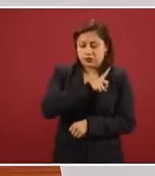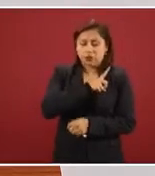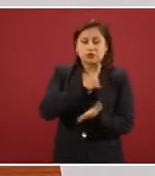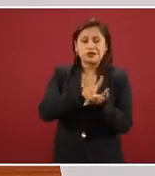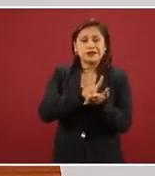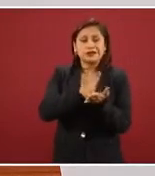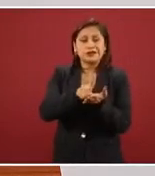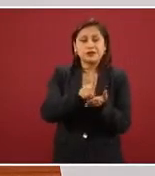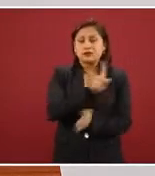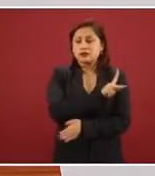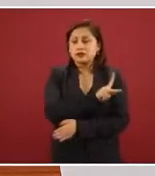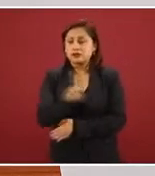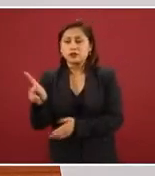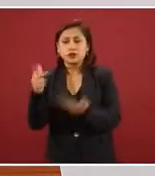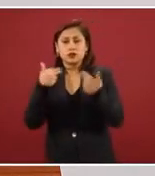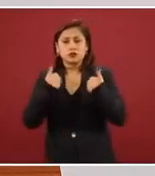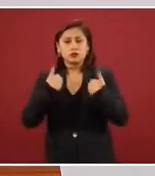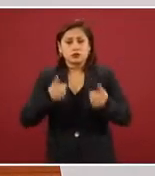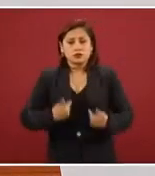humanos